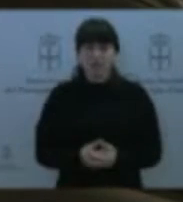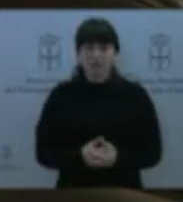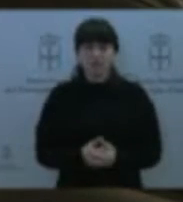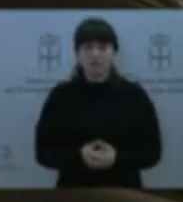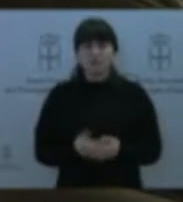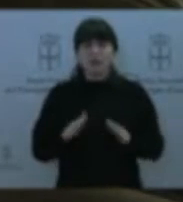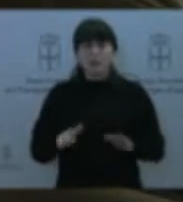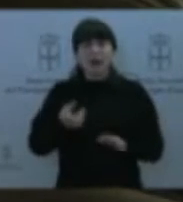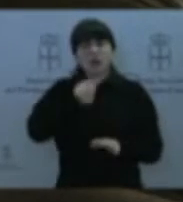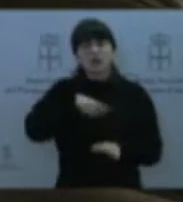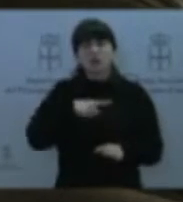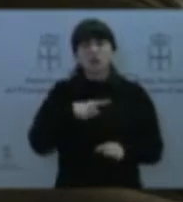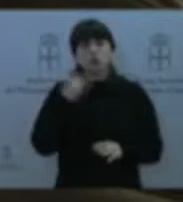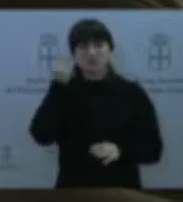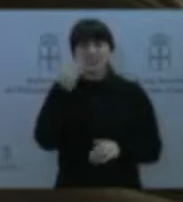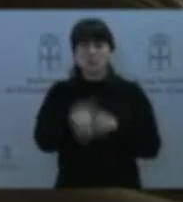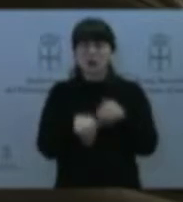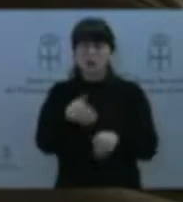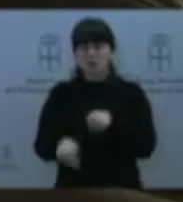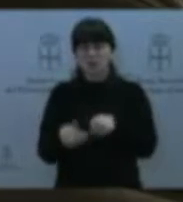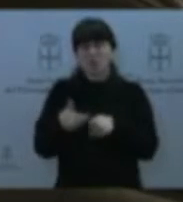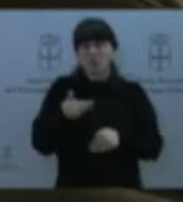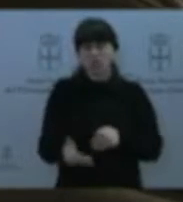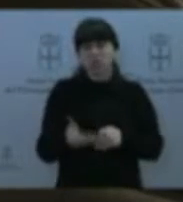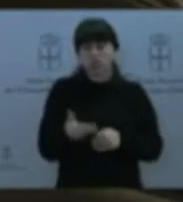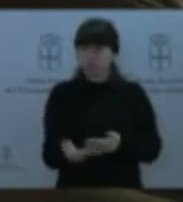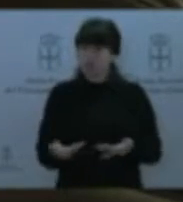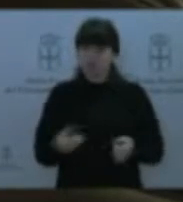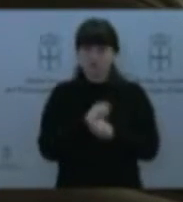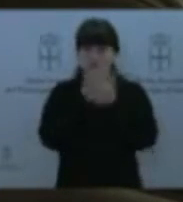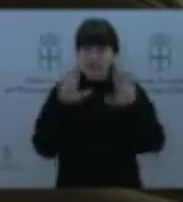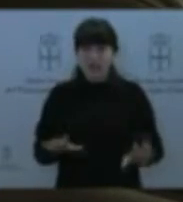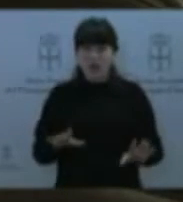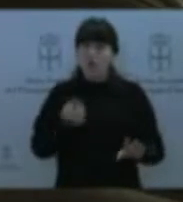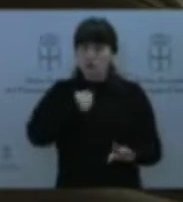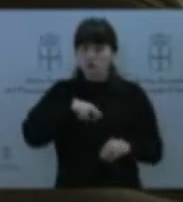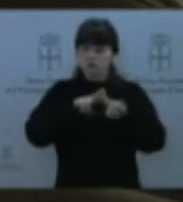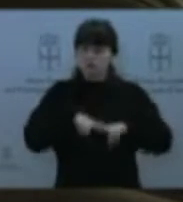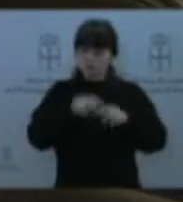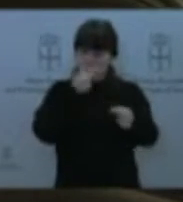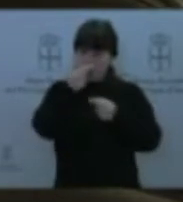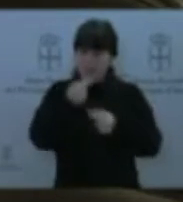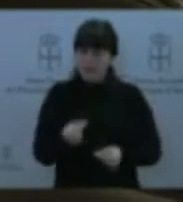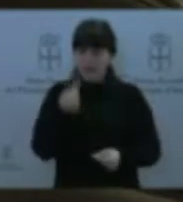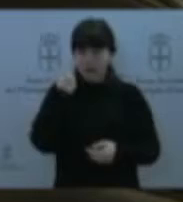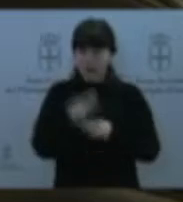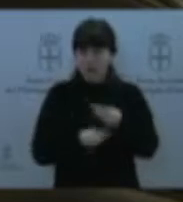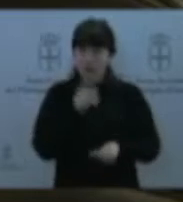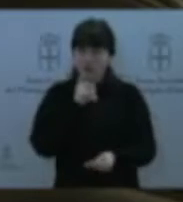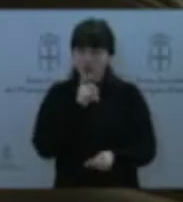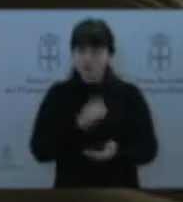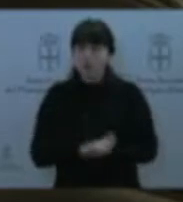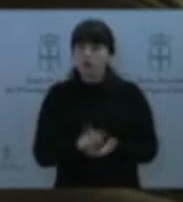chapucera y lo decimos claramente y la miramos con detalle. Miramos con detalle todo lo que había ocurrido. Y le voy a decir una cosa, que si estas pruebas se hubieran